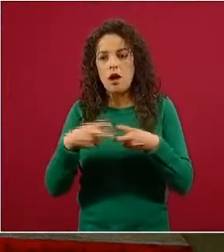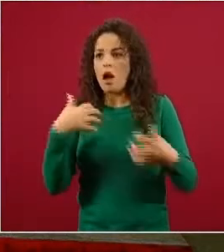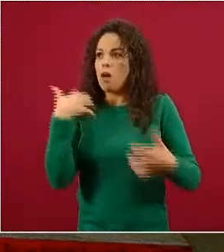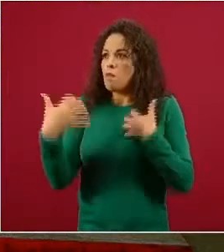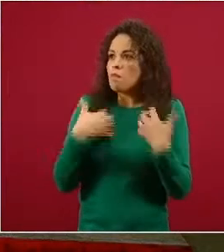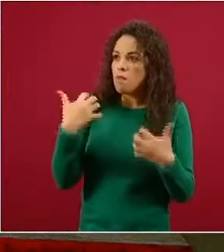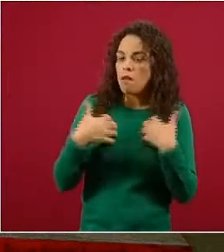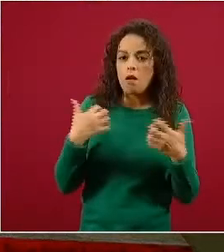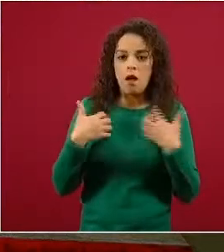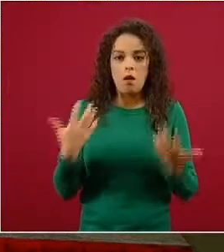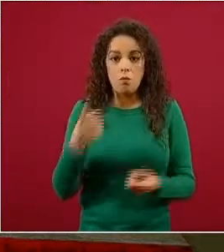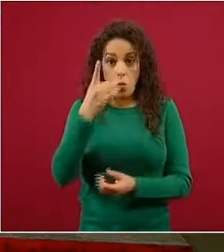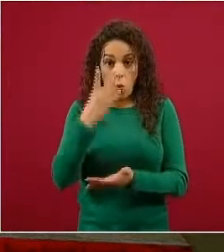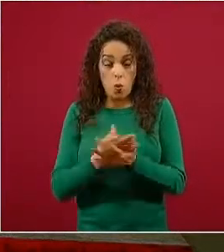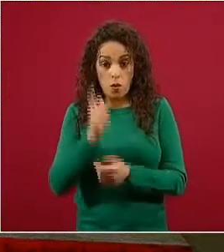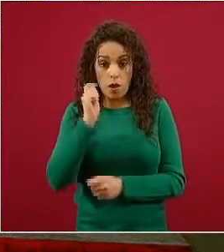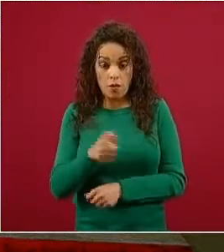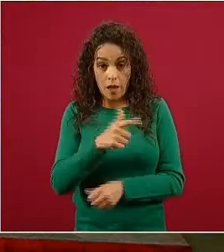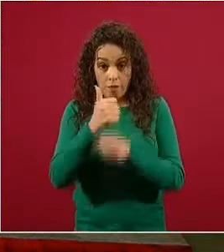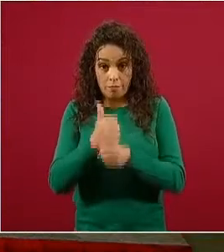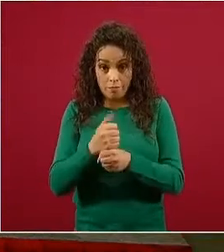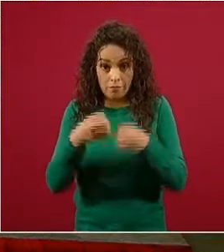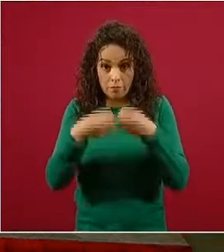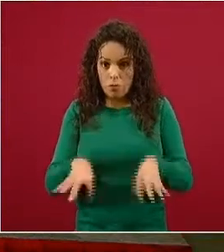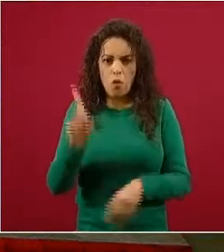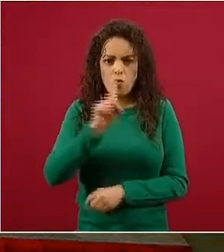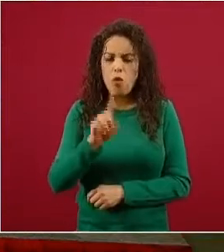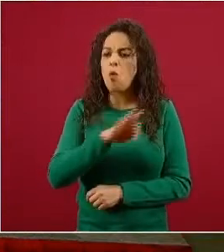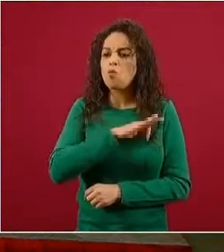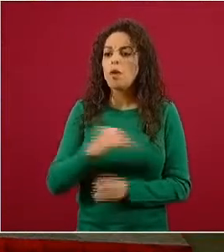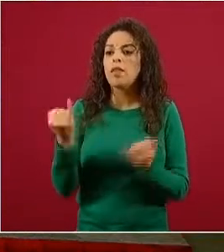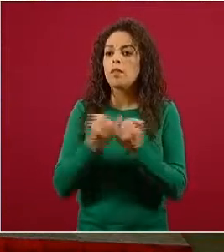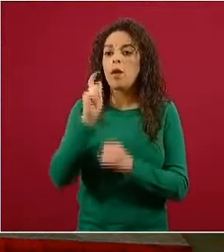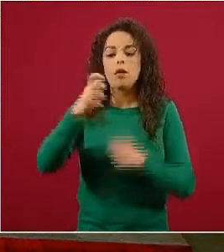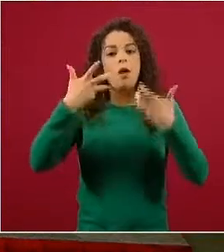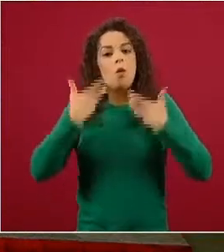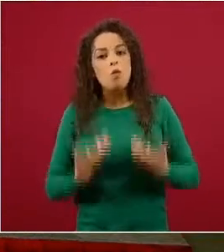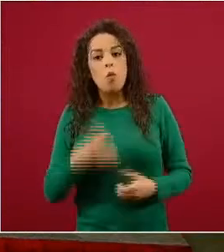los virus respiratorios. Adelante, por favor.